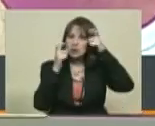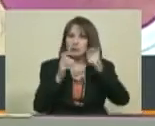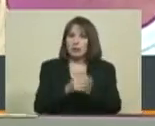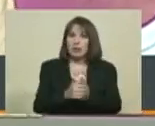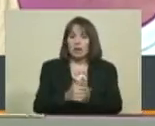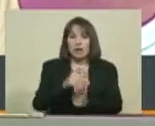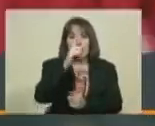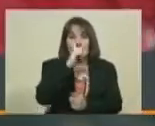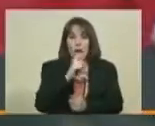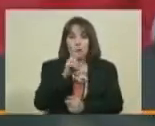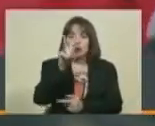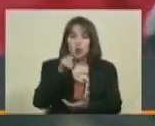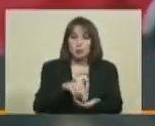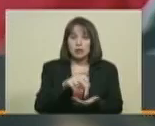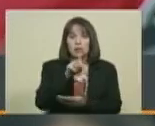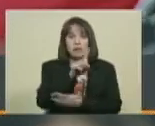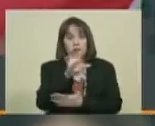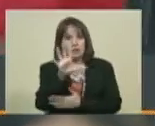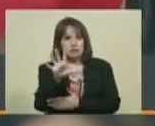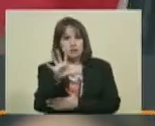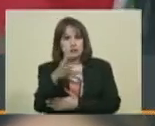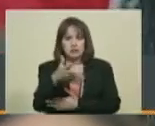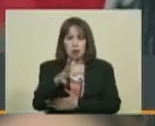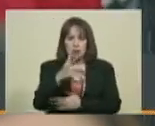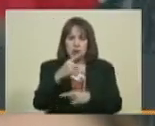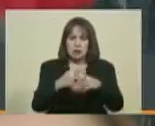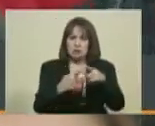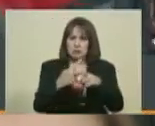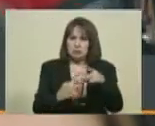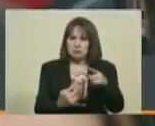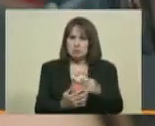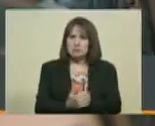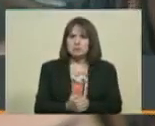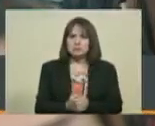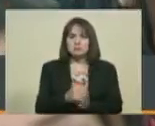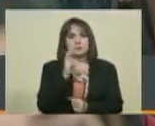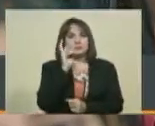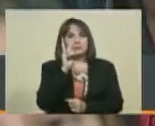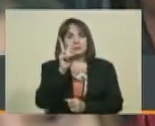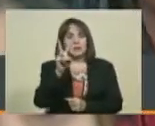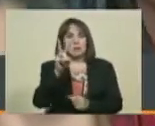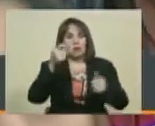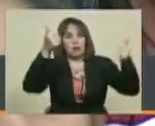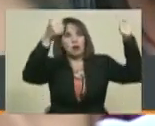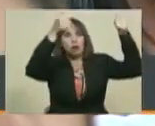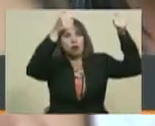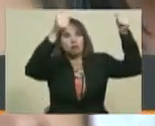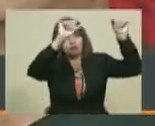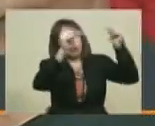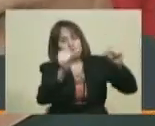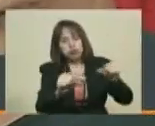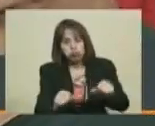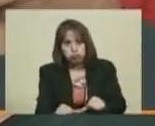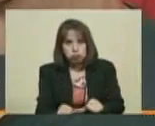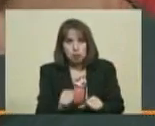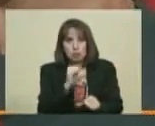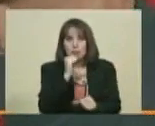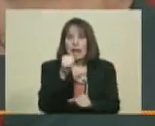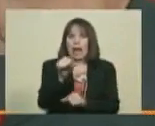2015, a mediados del 2015, vimos desplomarse de manera abrupta,